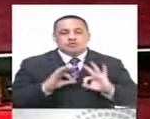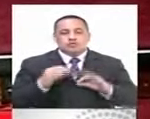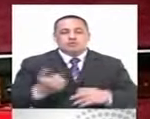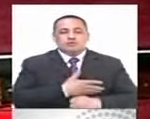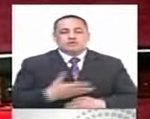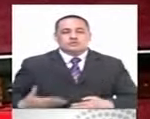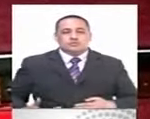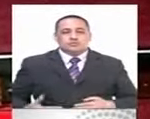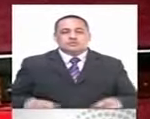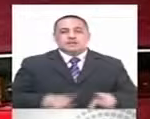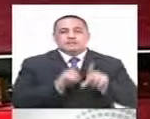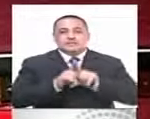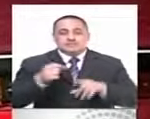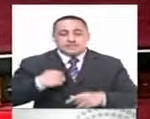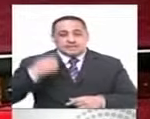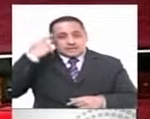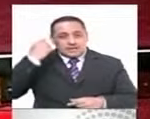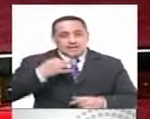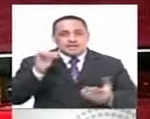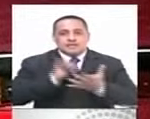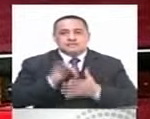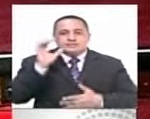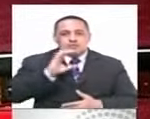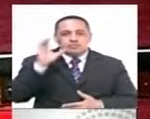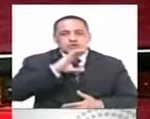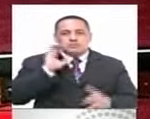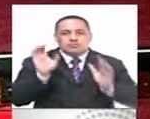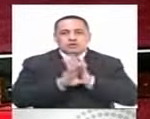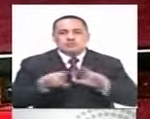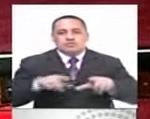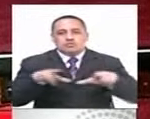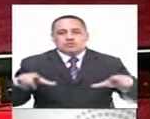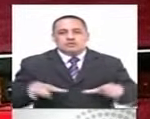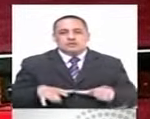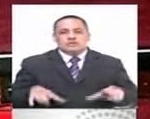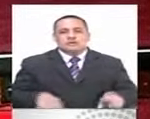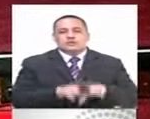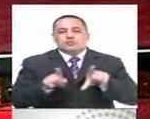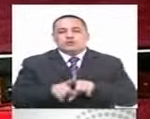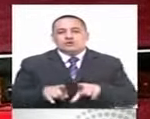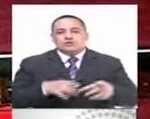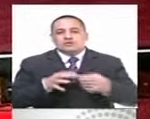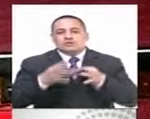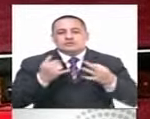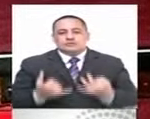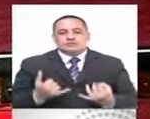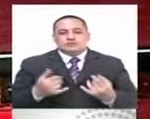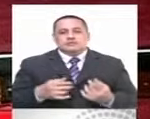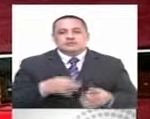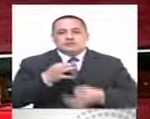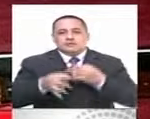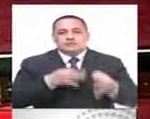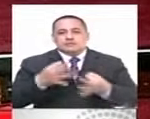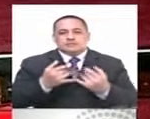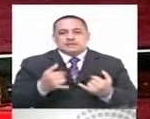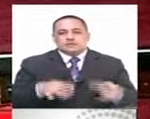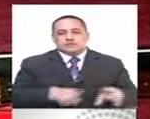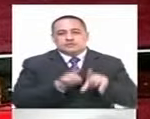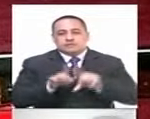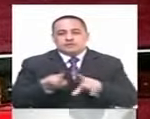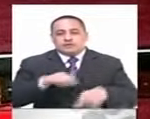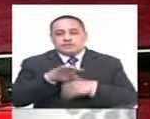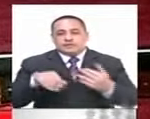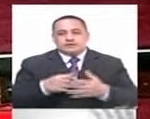gobierno. Se piensa de que se busca un golpe de Estado, cosa más lejana de la realidad